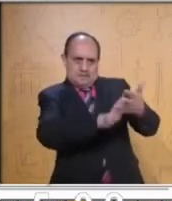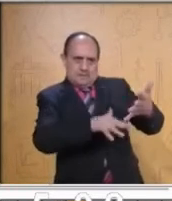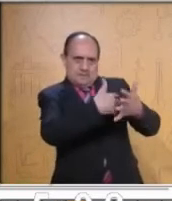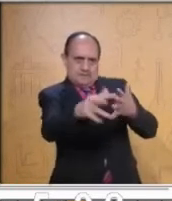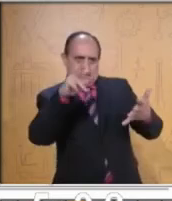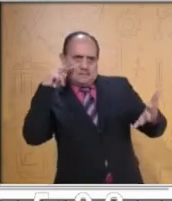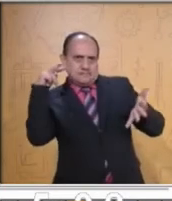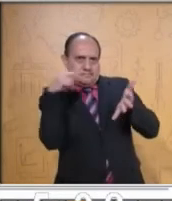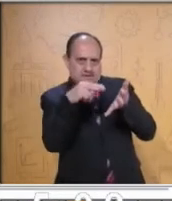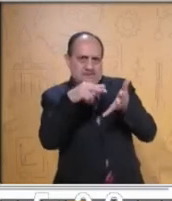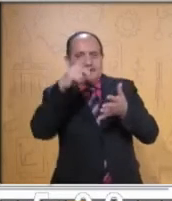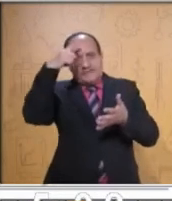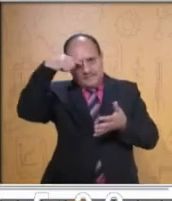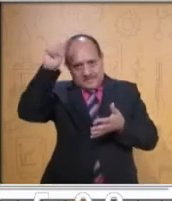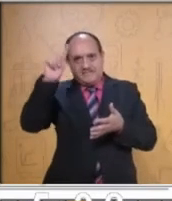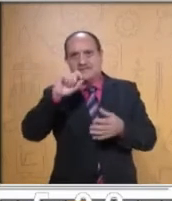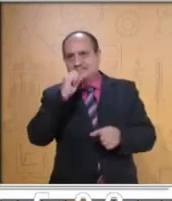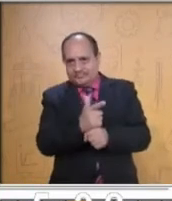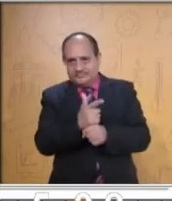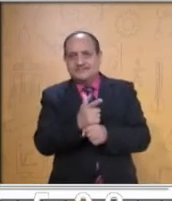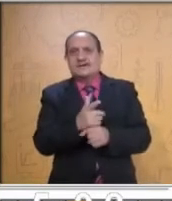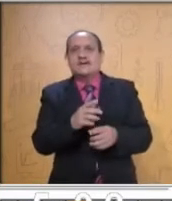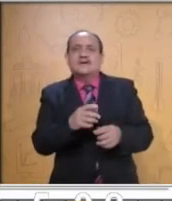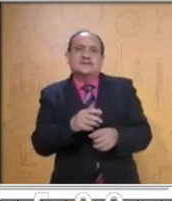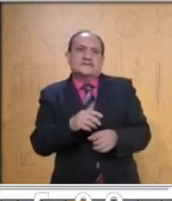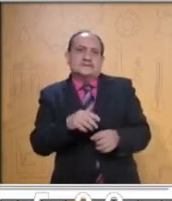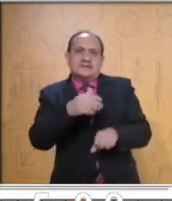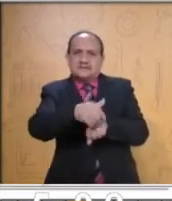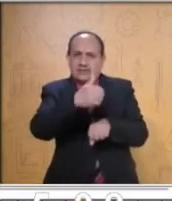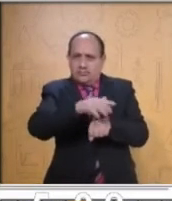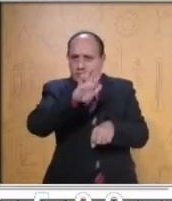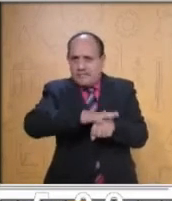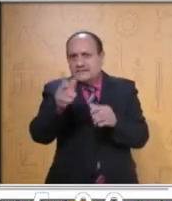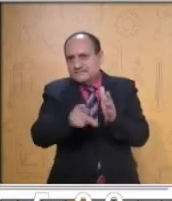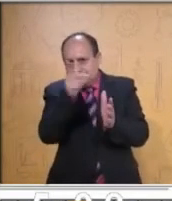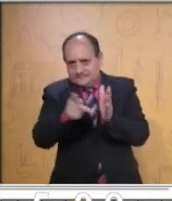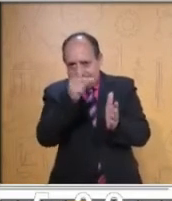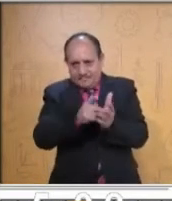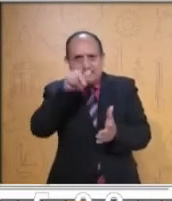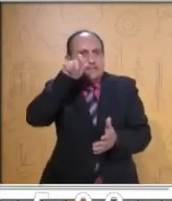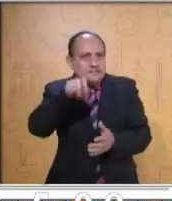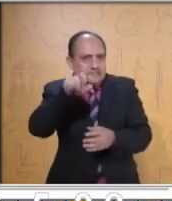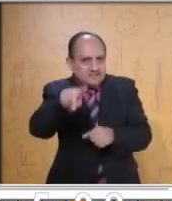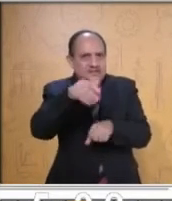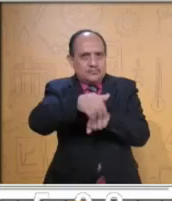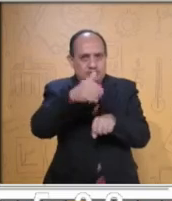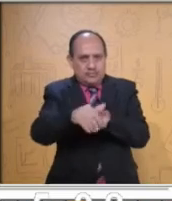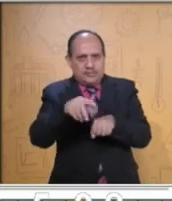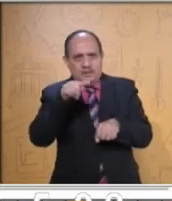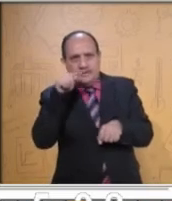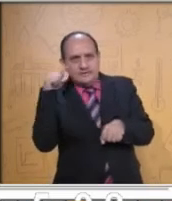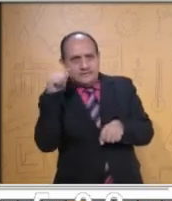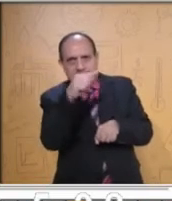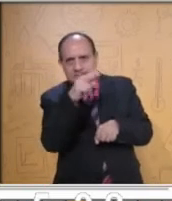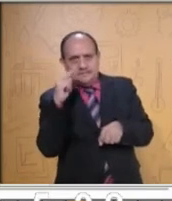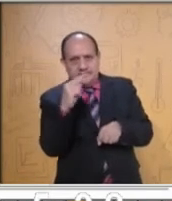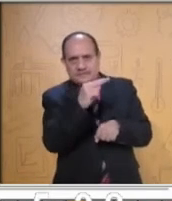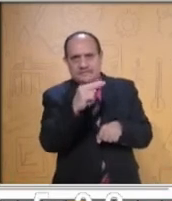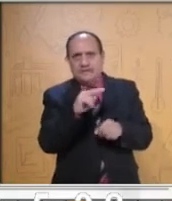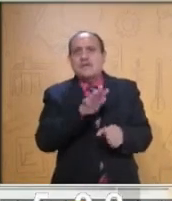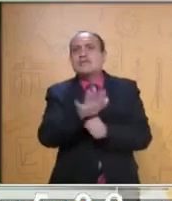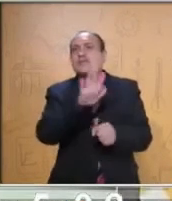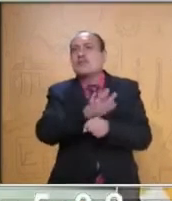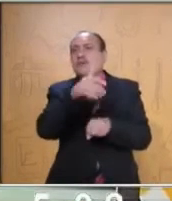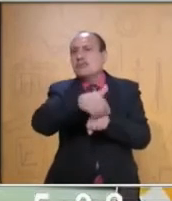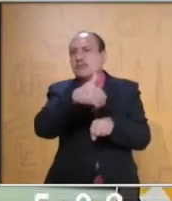pues es el que va a tener el número mayor de frecuencias. Aquí tenemos que el dato que tiene la mayor frecuencia es al que